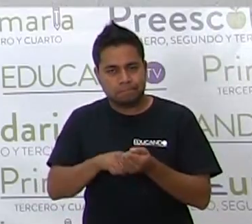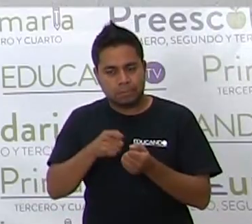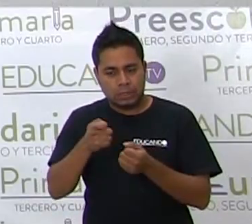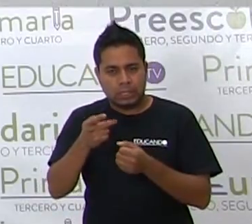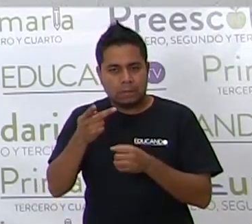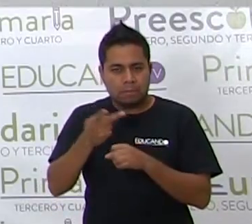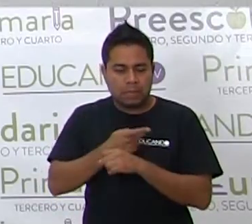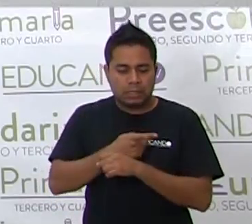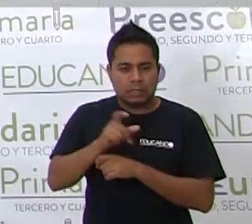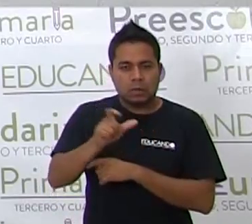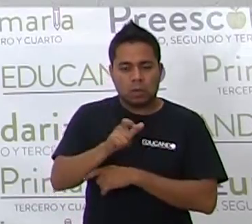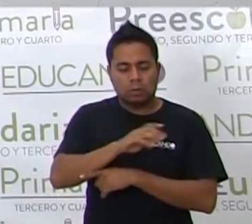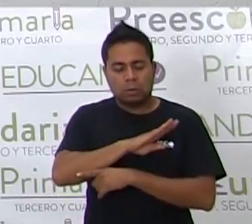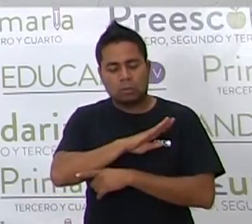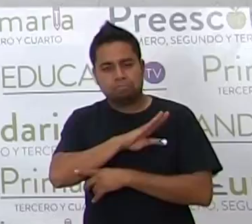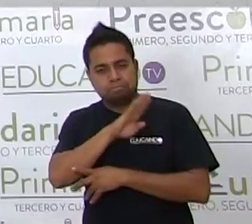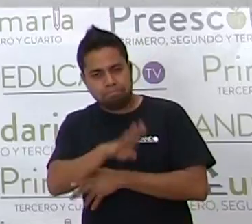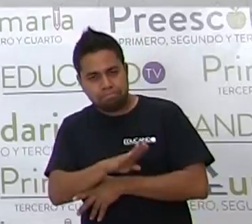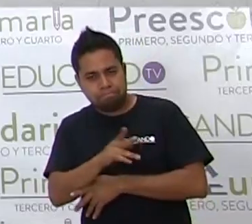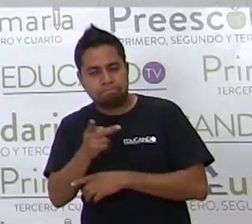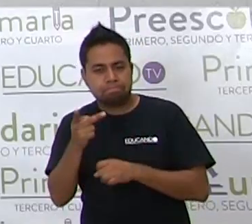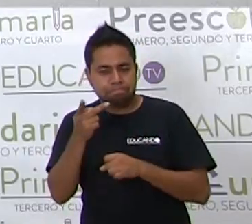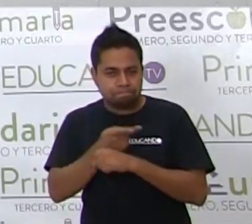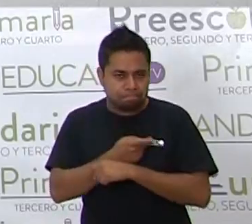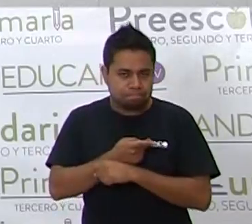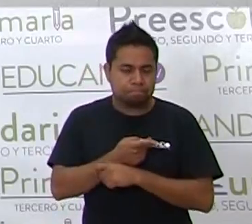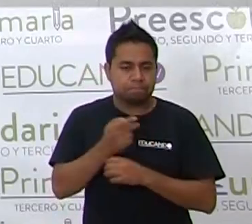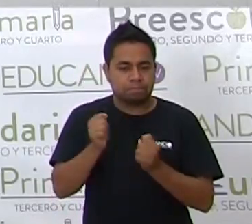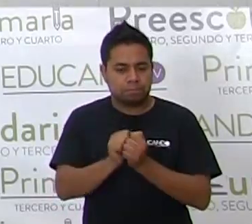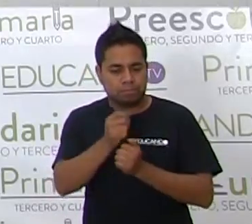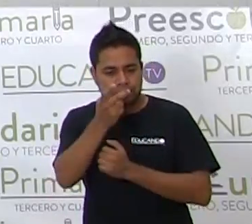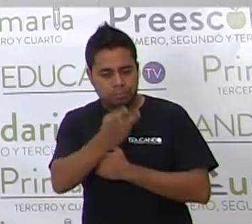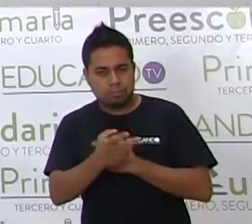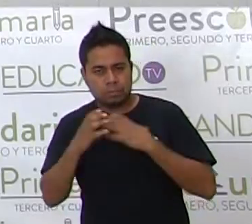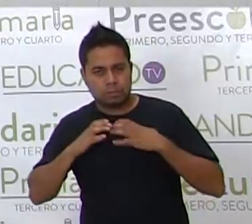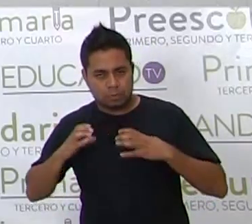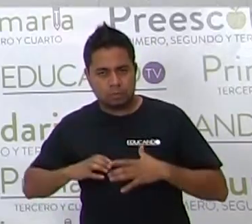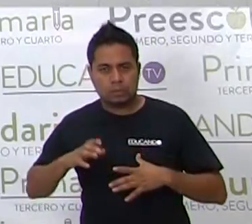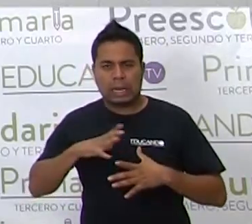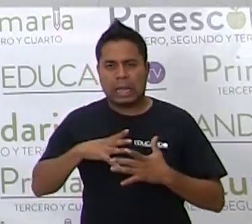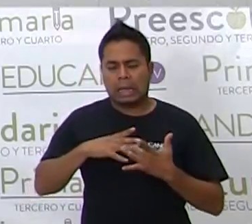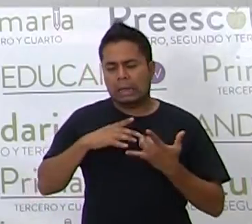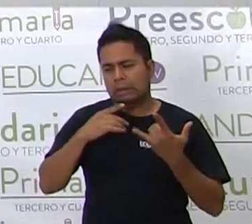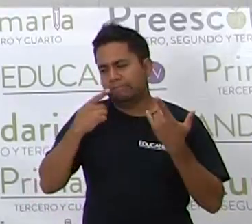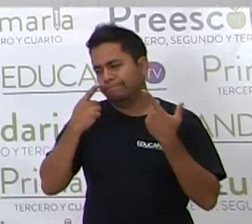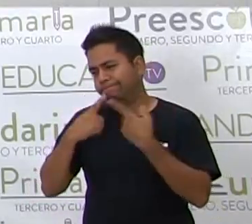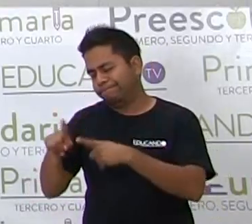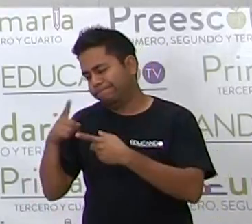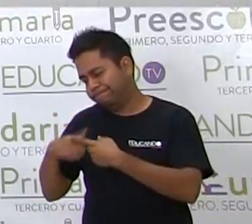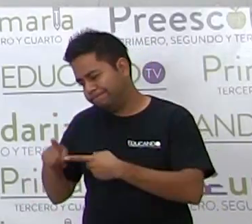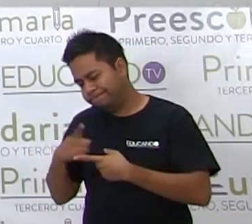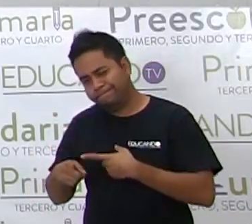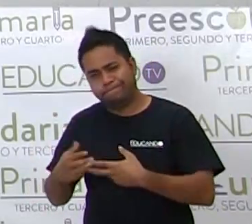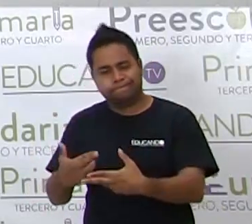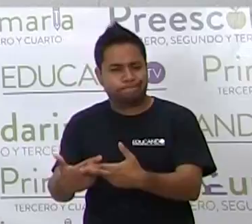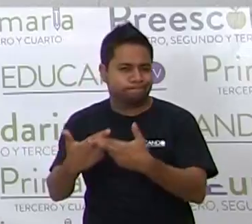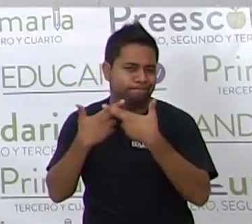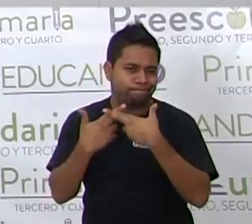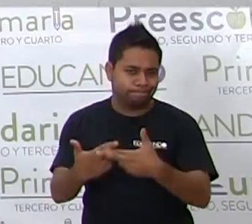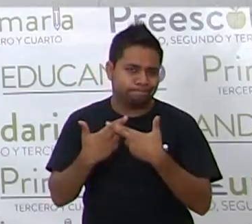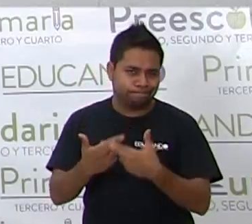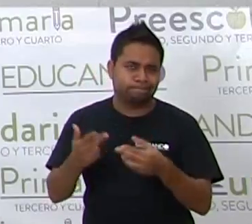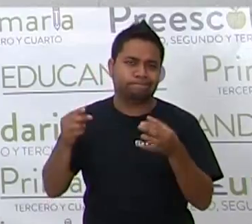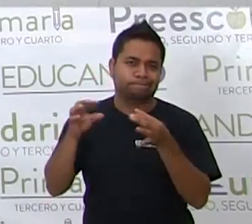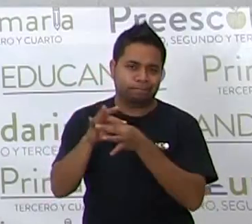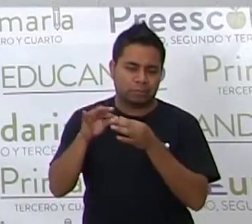después de la vida. Bien, estas créeme que hay muchísimas, hay demasiadas, donde nos hablan